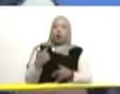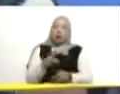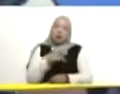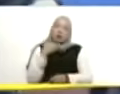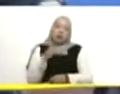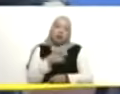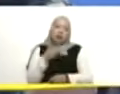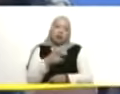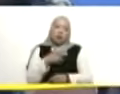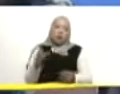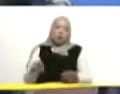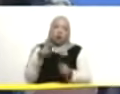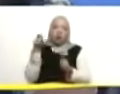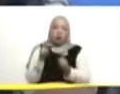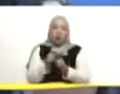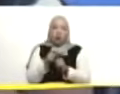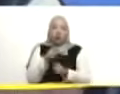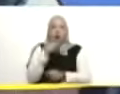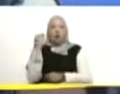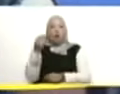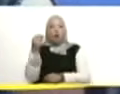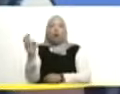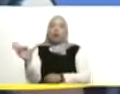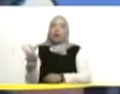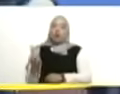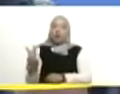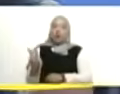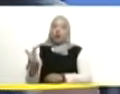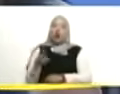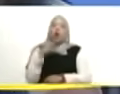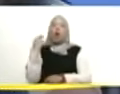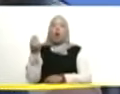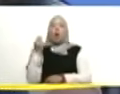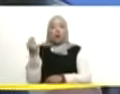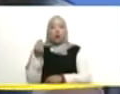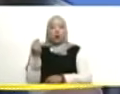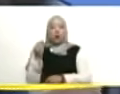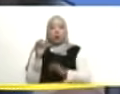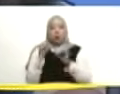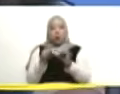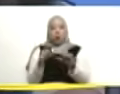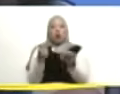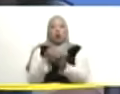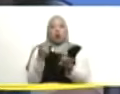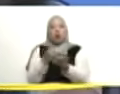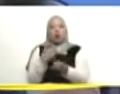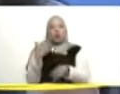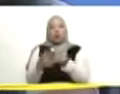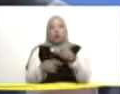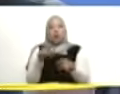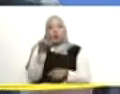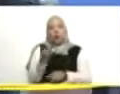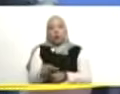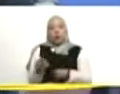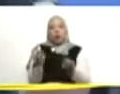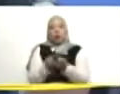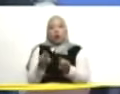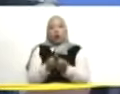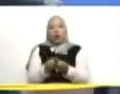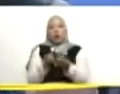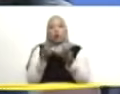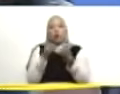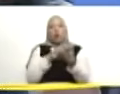siente ese espíritu de los jóvenes venezolanos, de las jóvenes venezolanas, de seguir luchando en nuestro país por